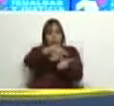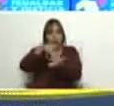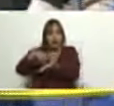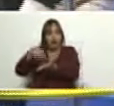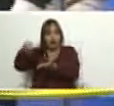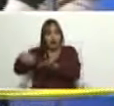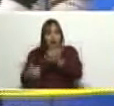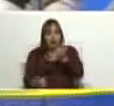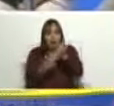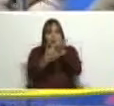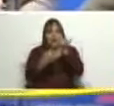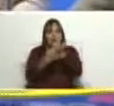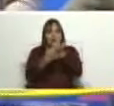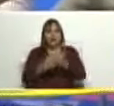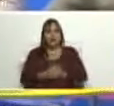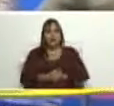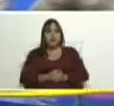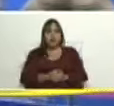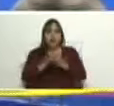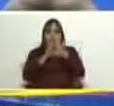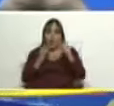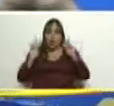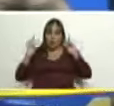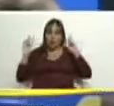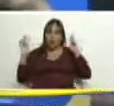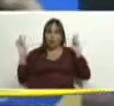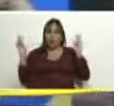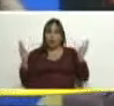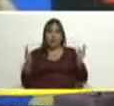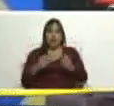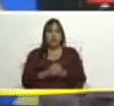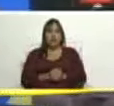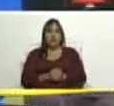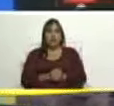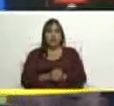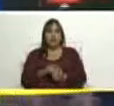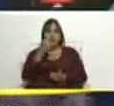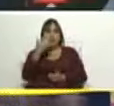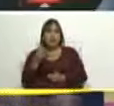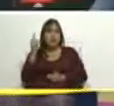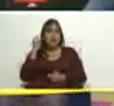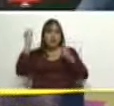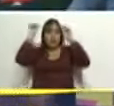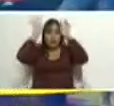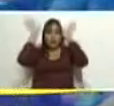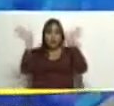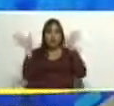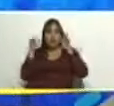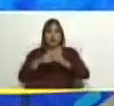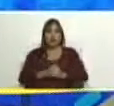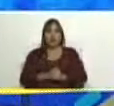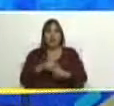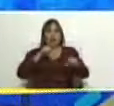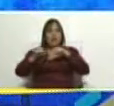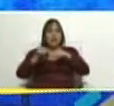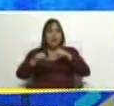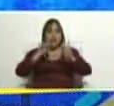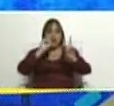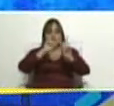acompañan. Todos, mira la tomusa qué bonita de ella, del movimiento Somos Venezuela,